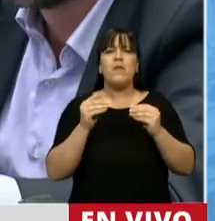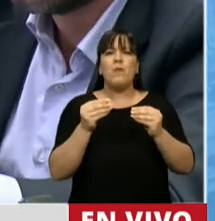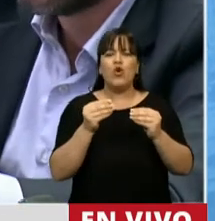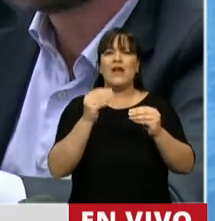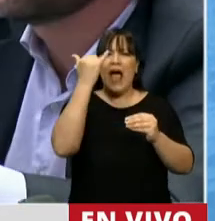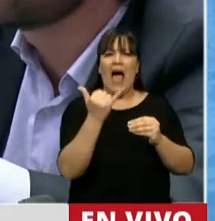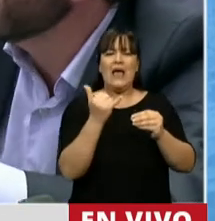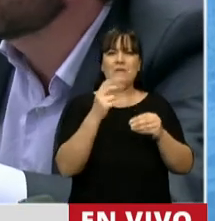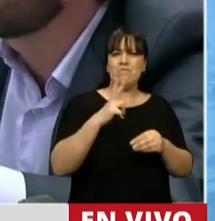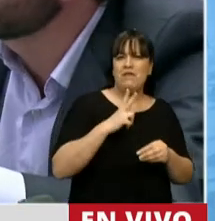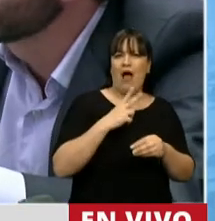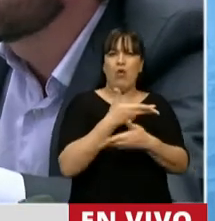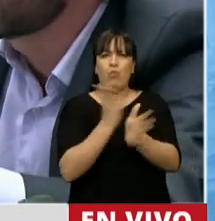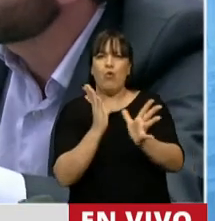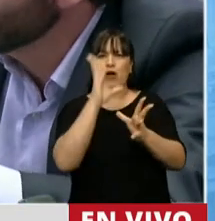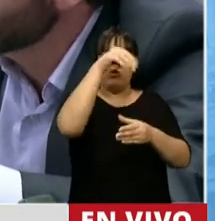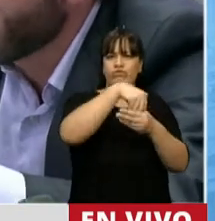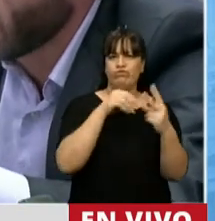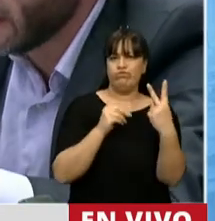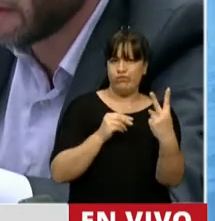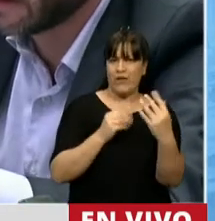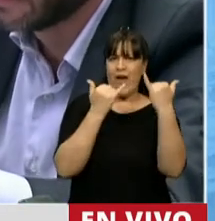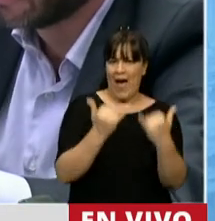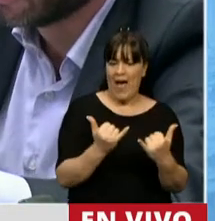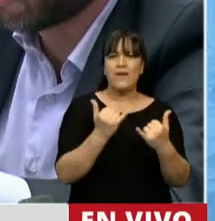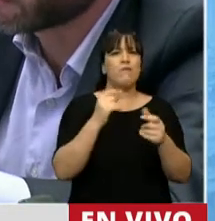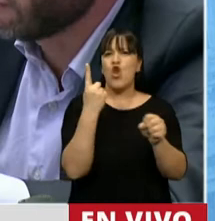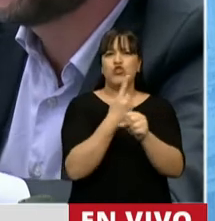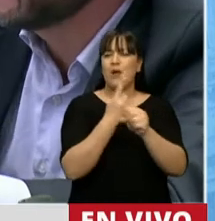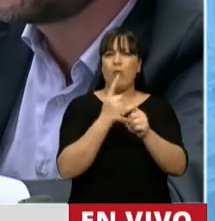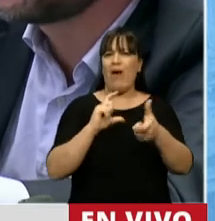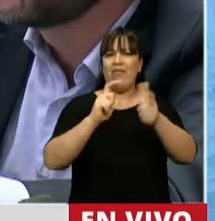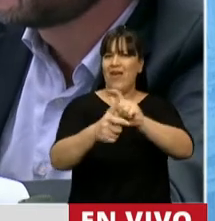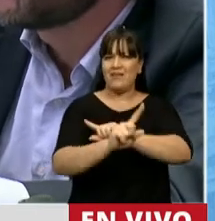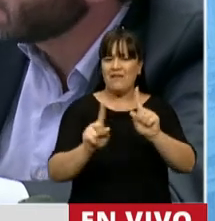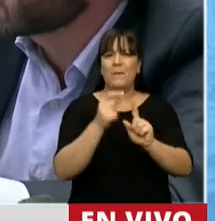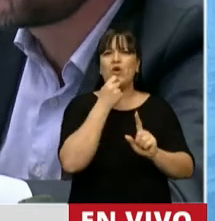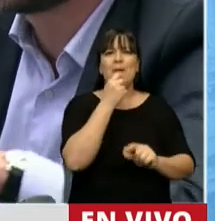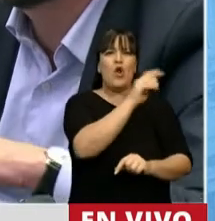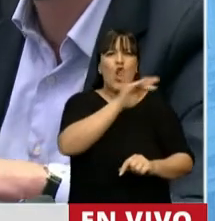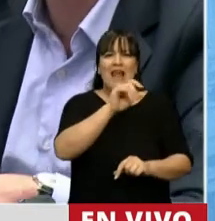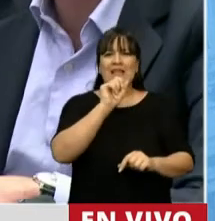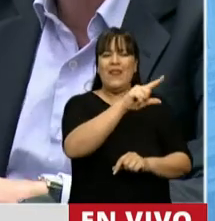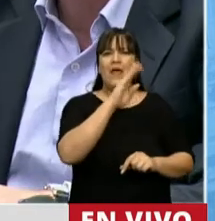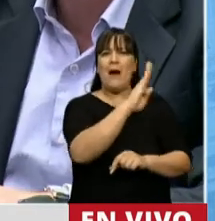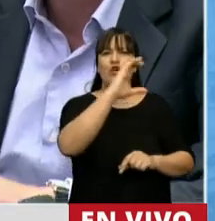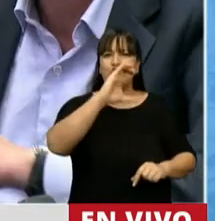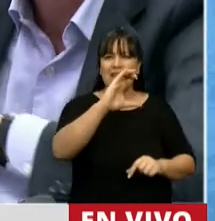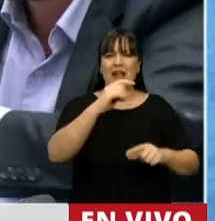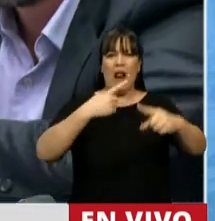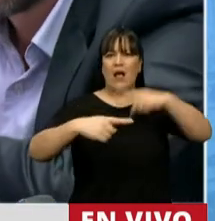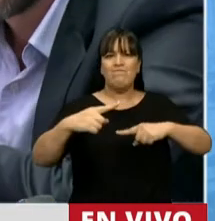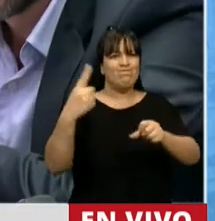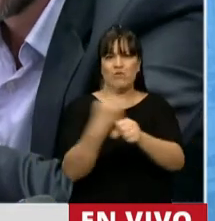público, con instrumentos que son intransferibles, como son las letras del Banco Central de la República